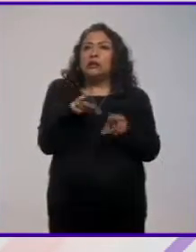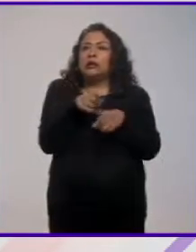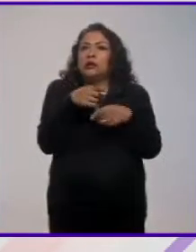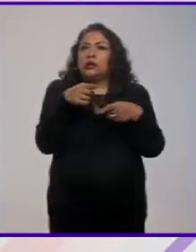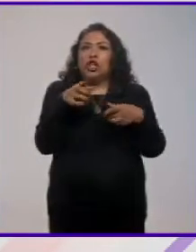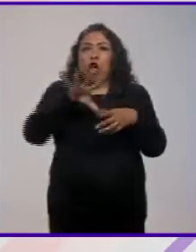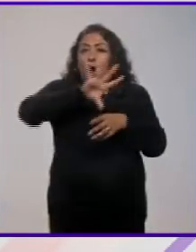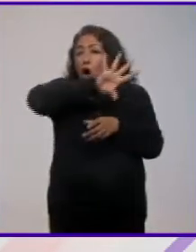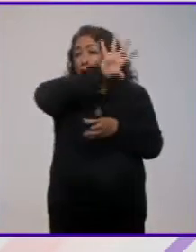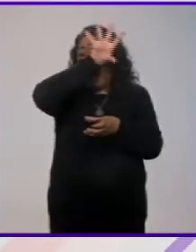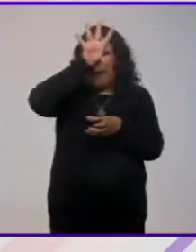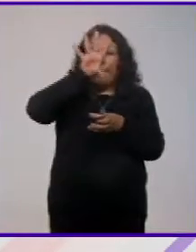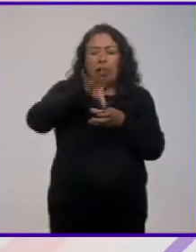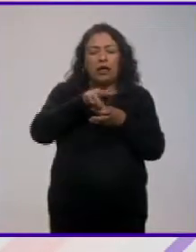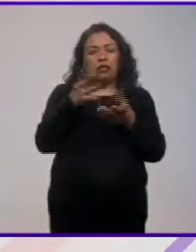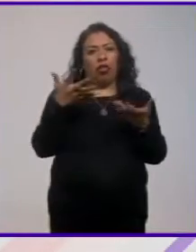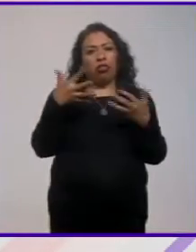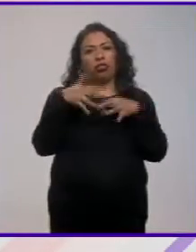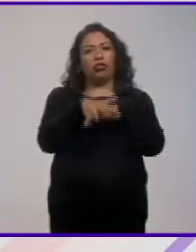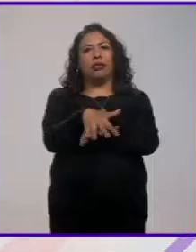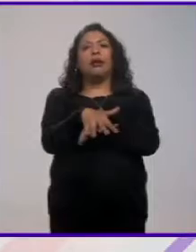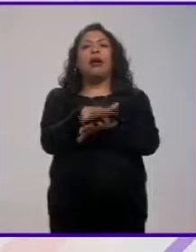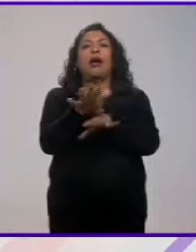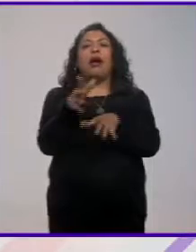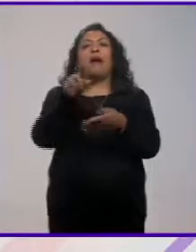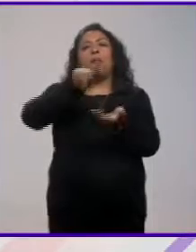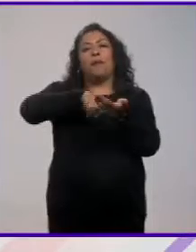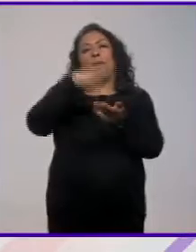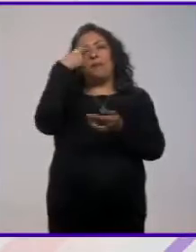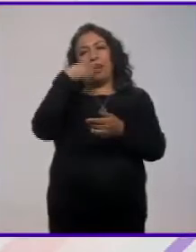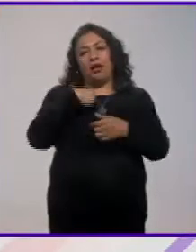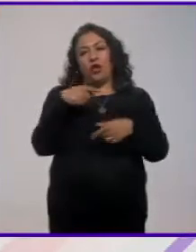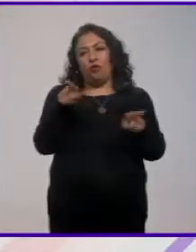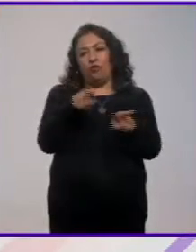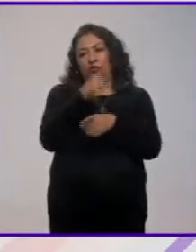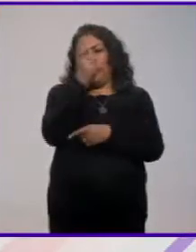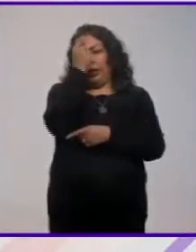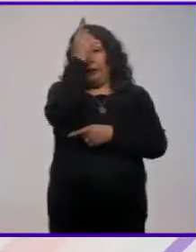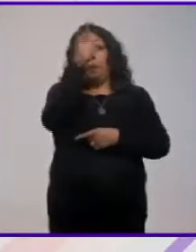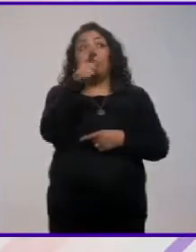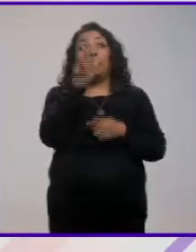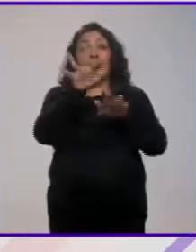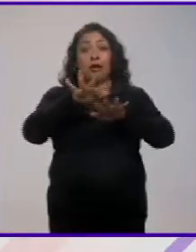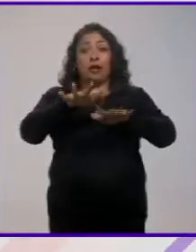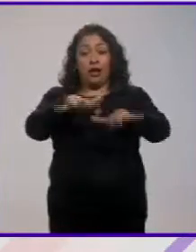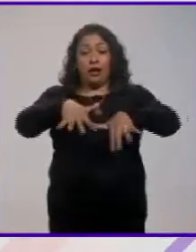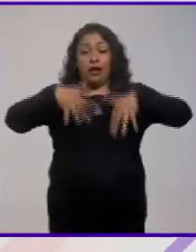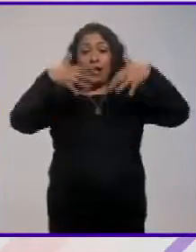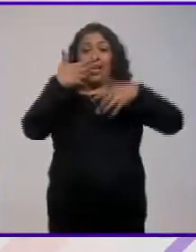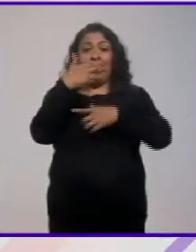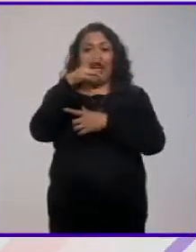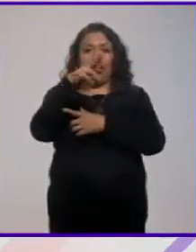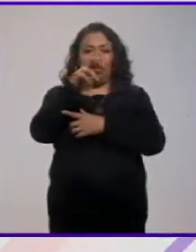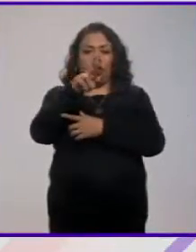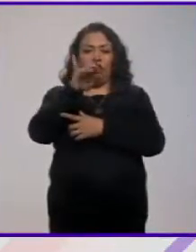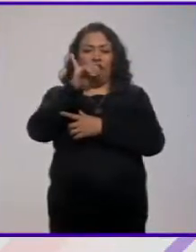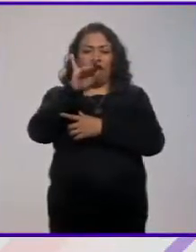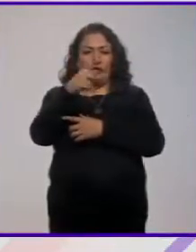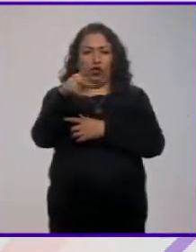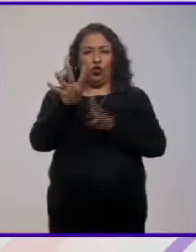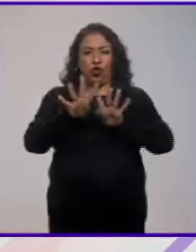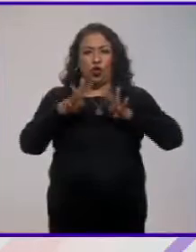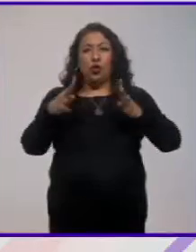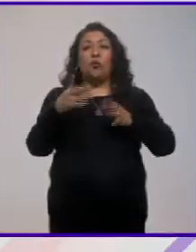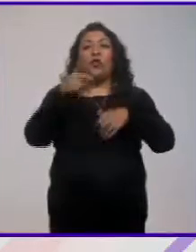eso lo mezclo y lo pongo en mi música. El concierto de Héctor Infanzón y su orquesta será el 20